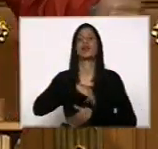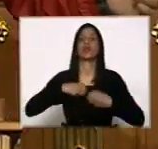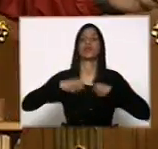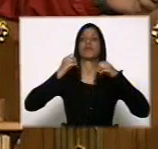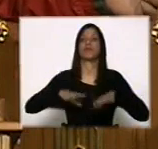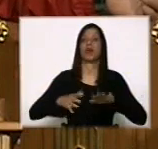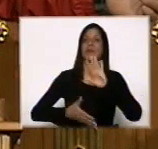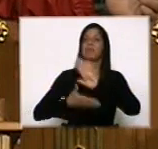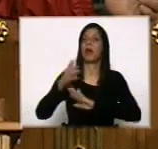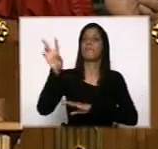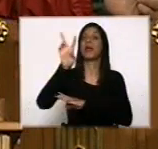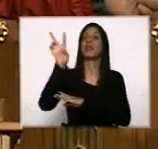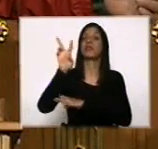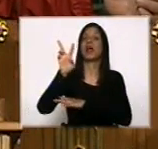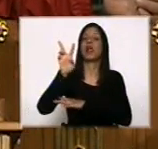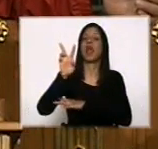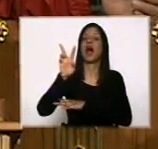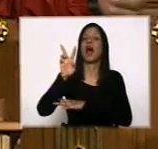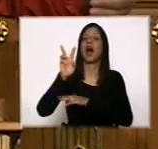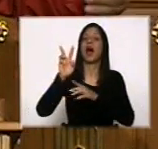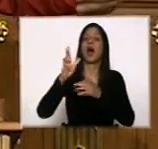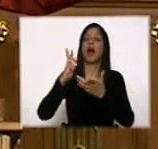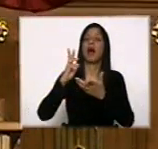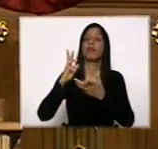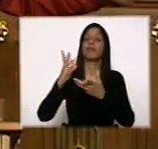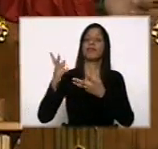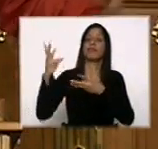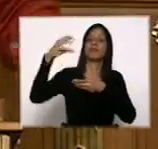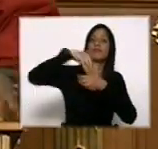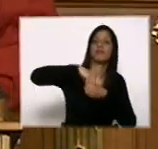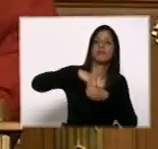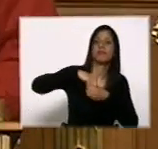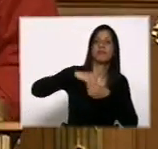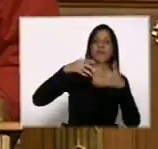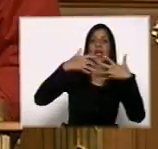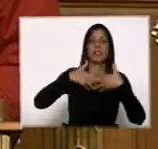que Venezuela sea gobernada por uno de ellos o por una de ellos.